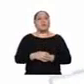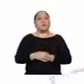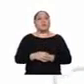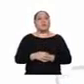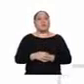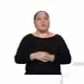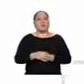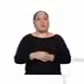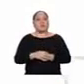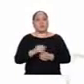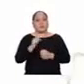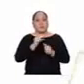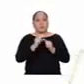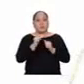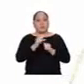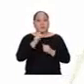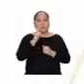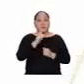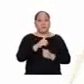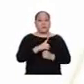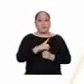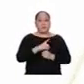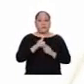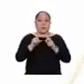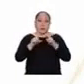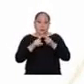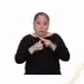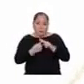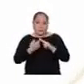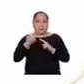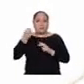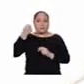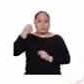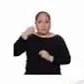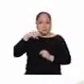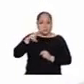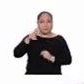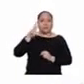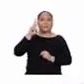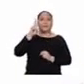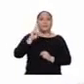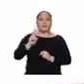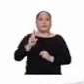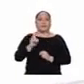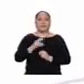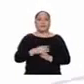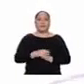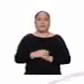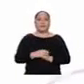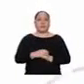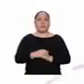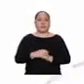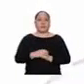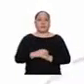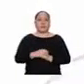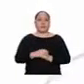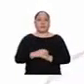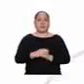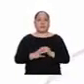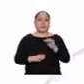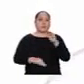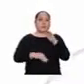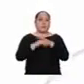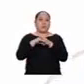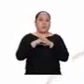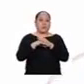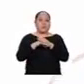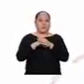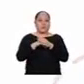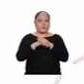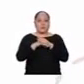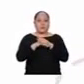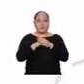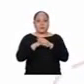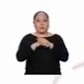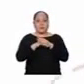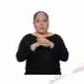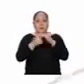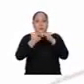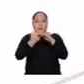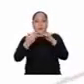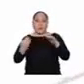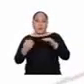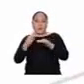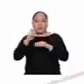que el primer intervalo justo empieza con el valor de 12 años y va hasta antes del